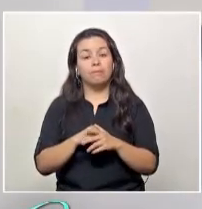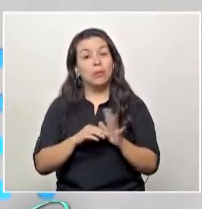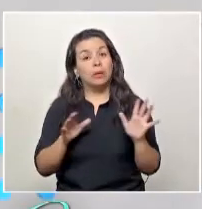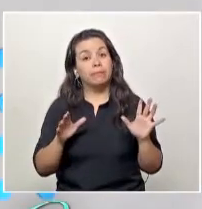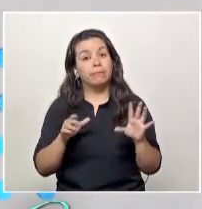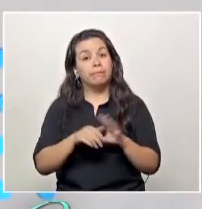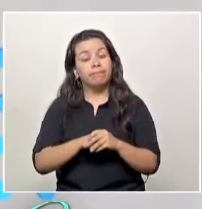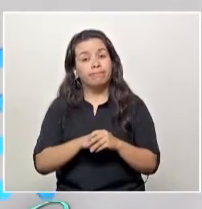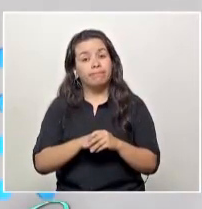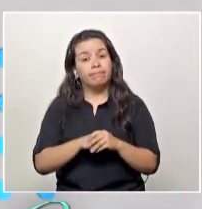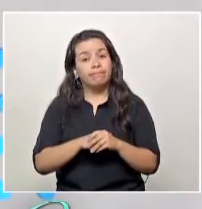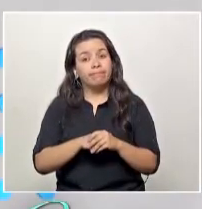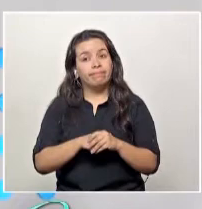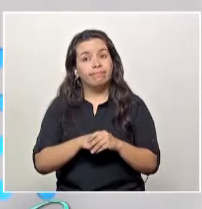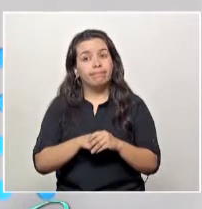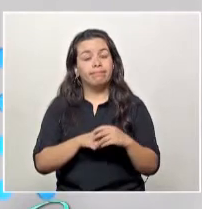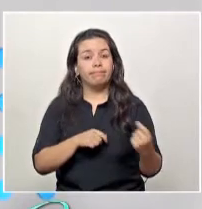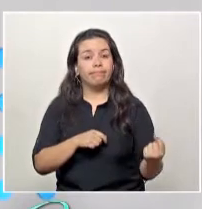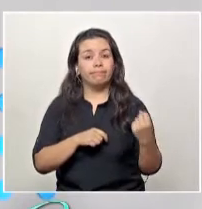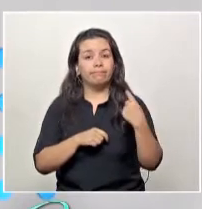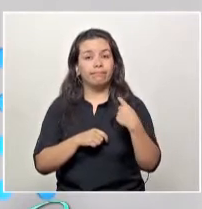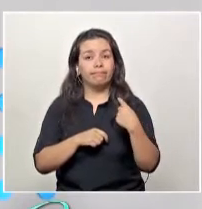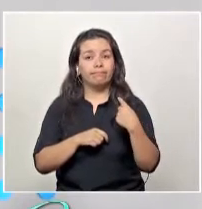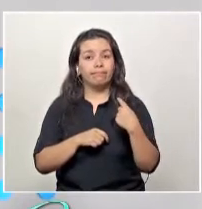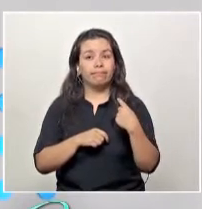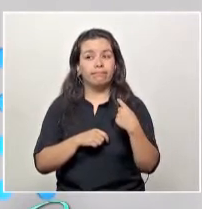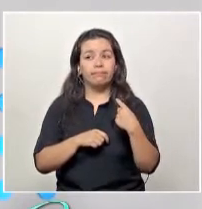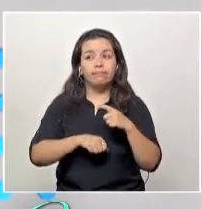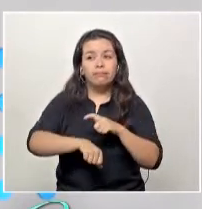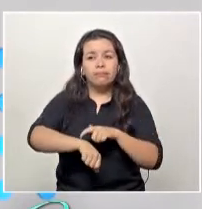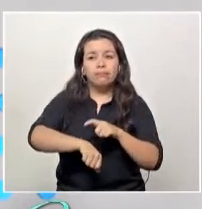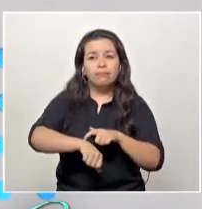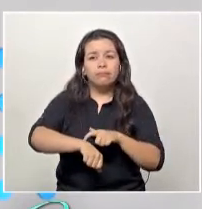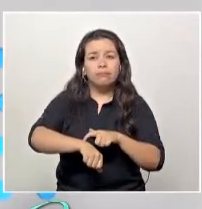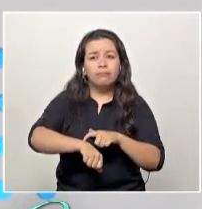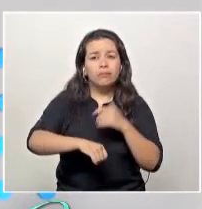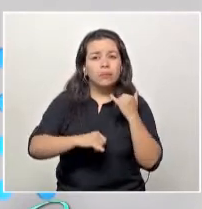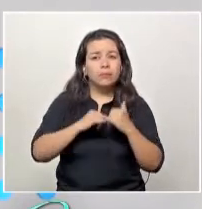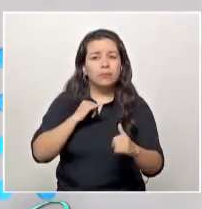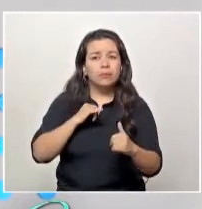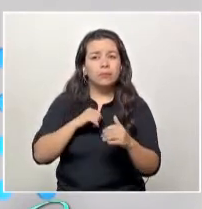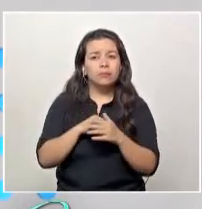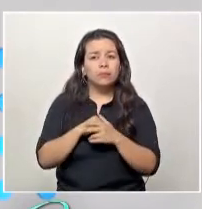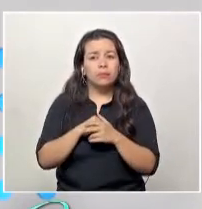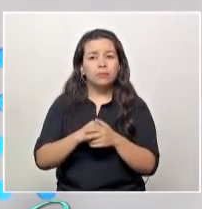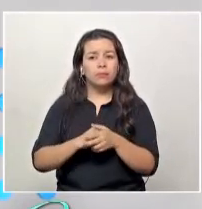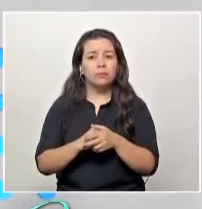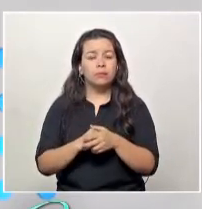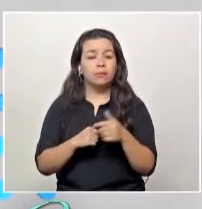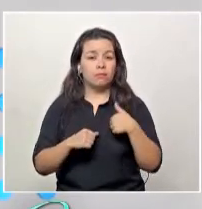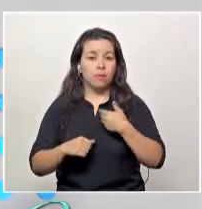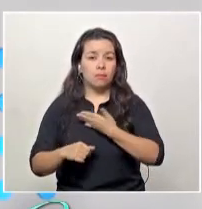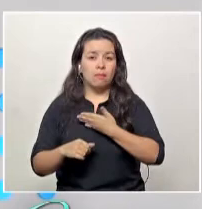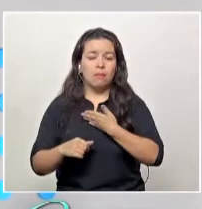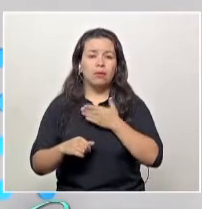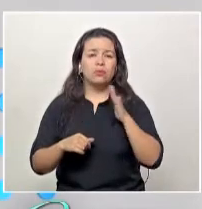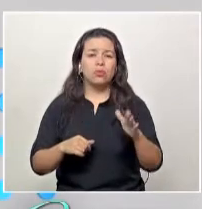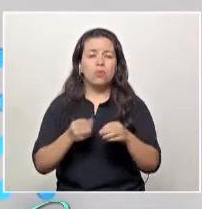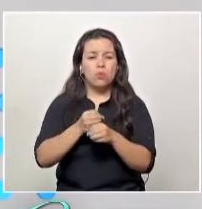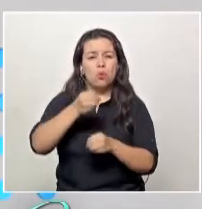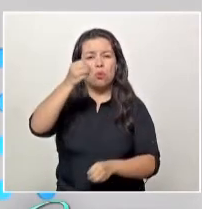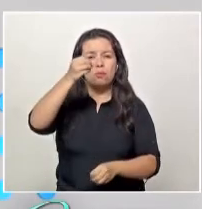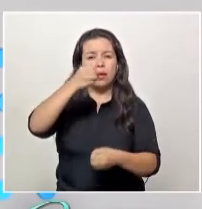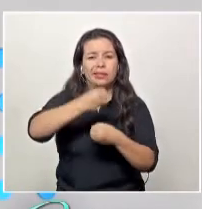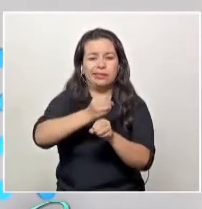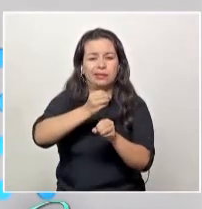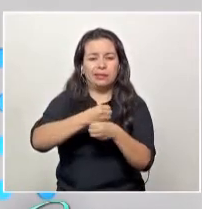Bueno, esta pregunta, ¿alcanzaré a hacerle una pregunta? Mi madre presenta desgaste en la columna